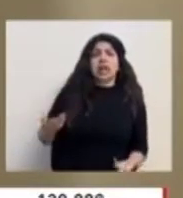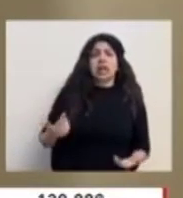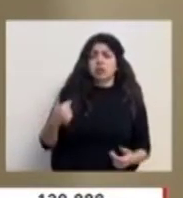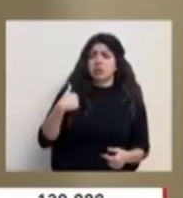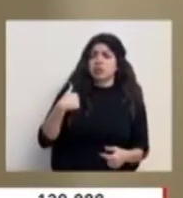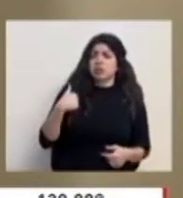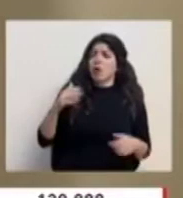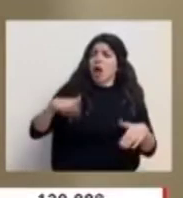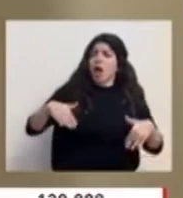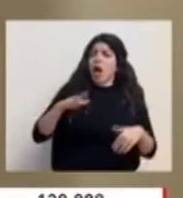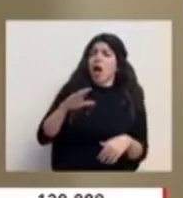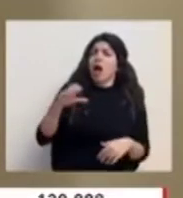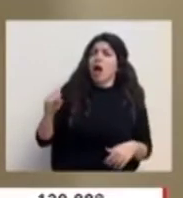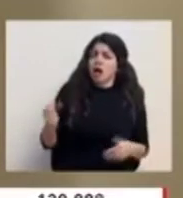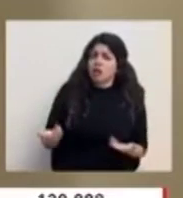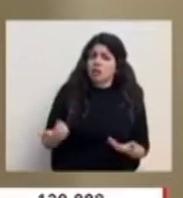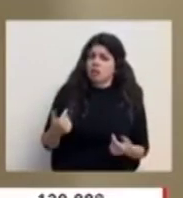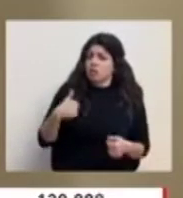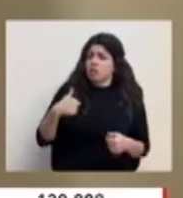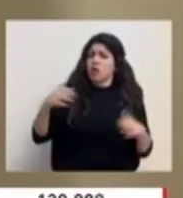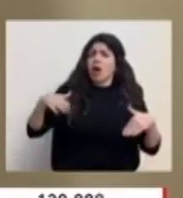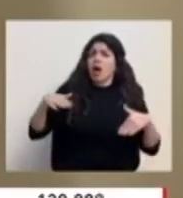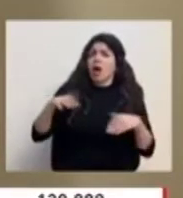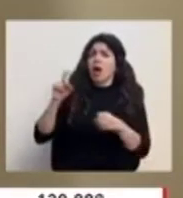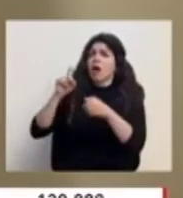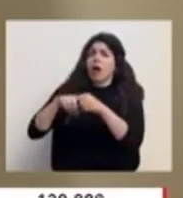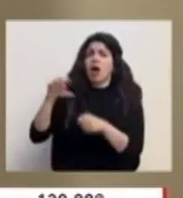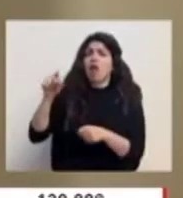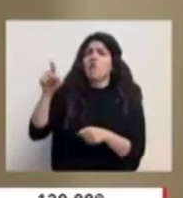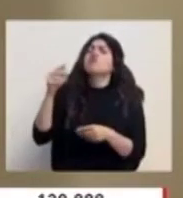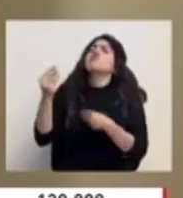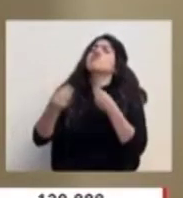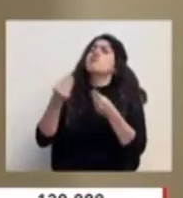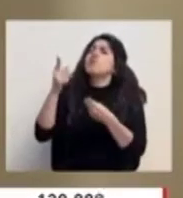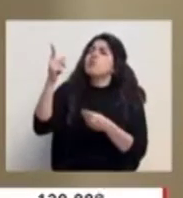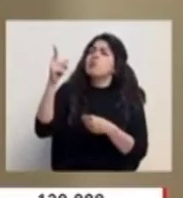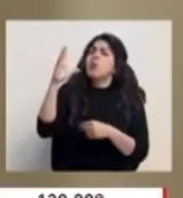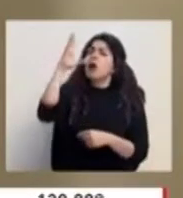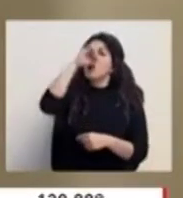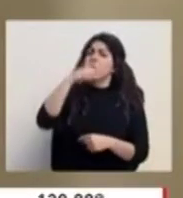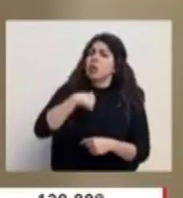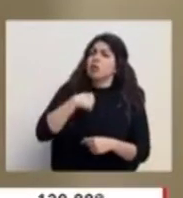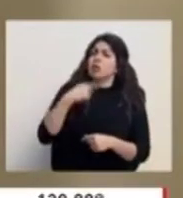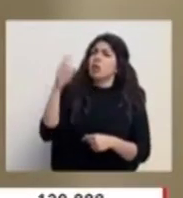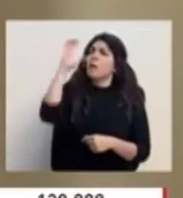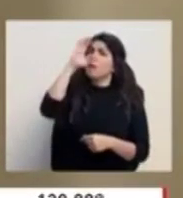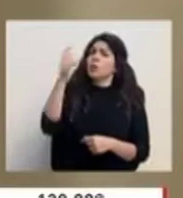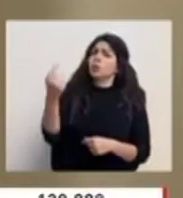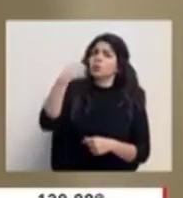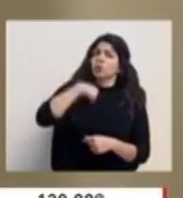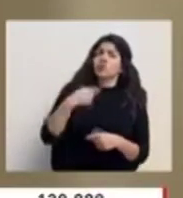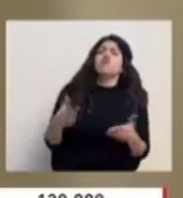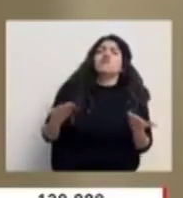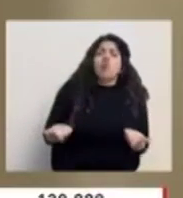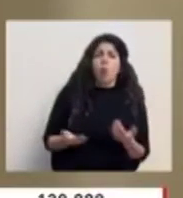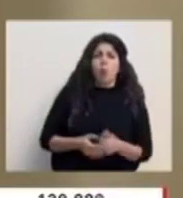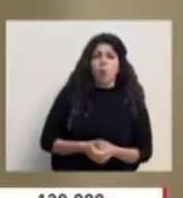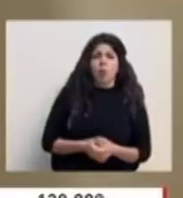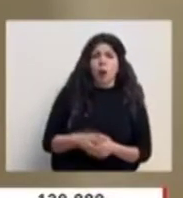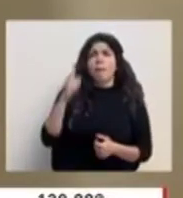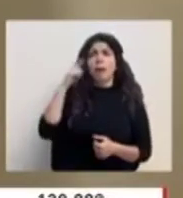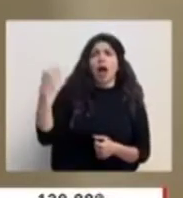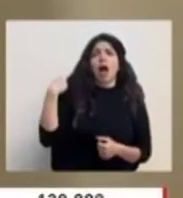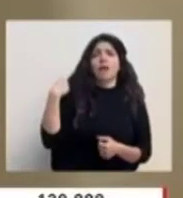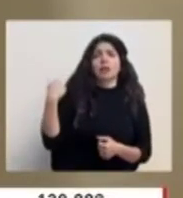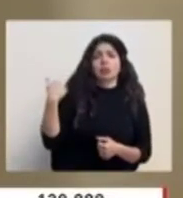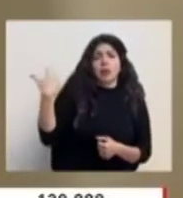estoy asegurado, si no estoy adscrito a la caja, cómo el nivel local va a buscarnos para que en su momento específico